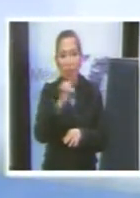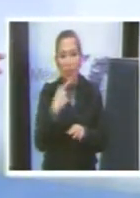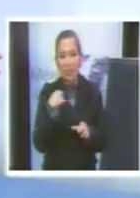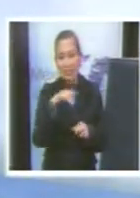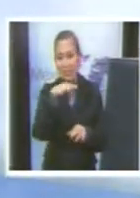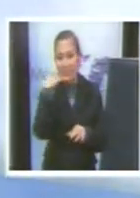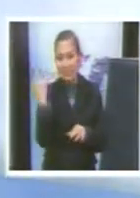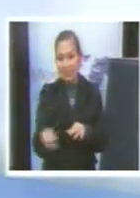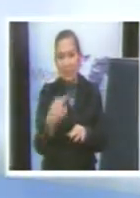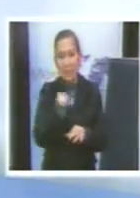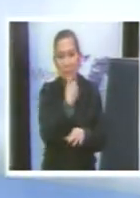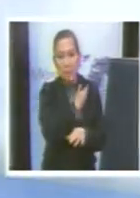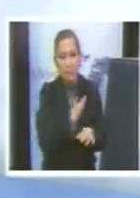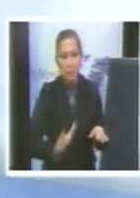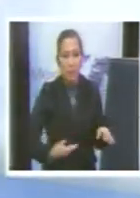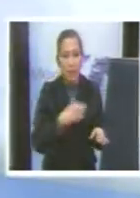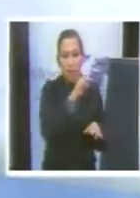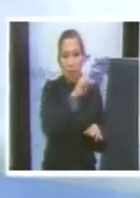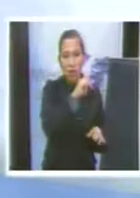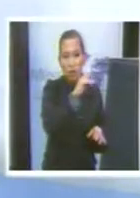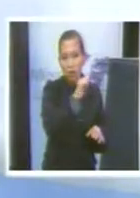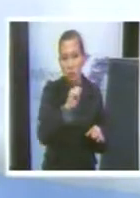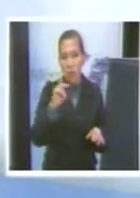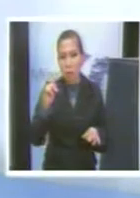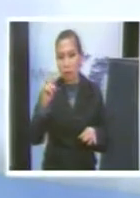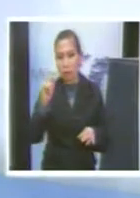los presidentes Van Rompuy y Barroso,